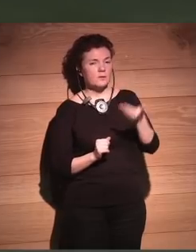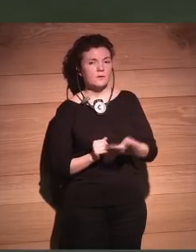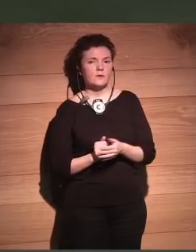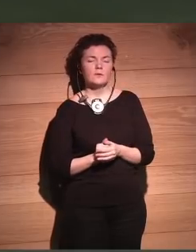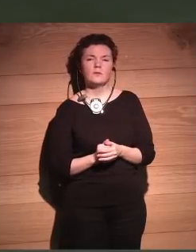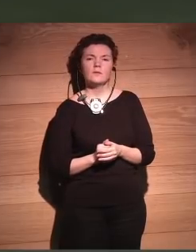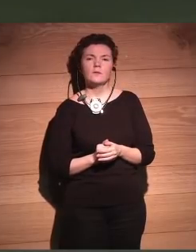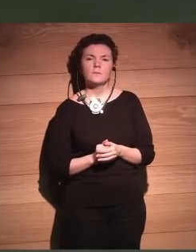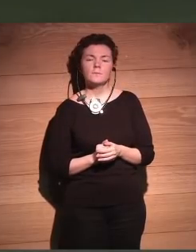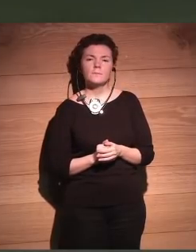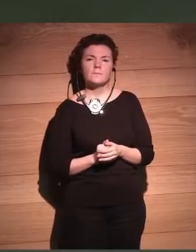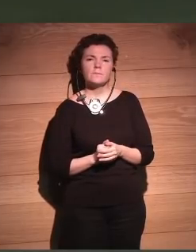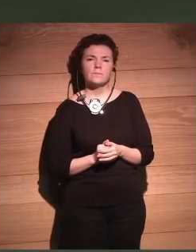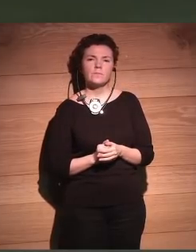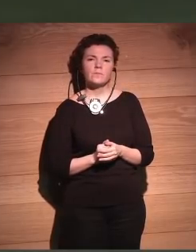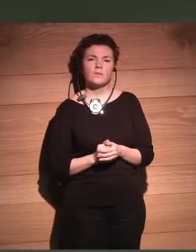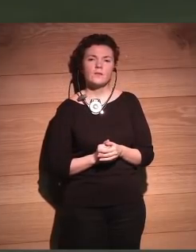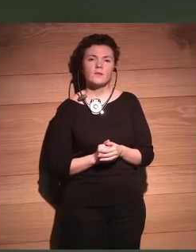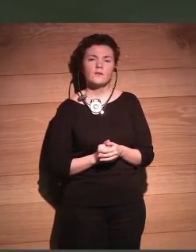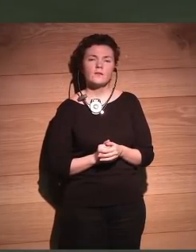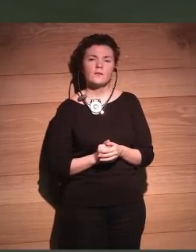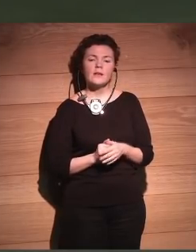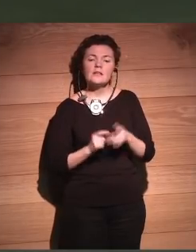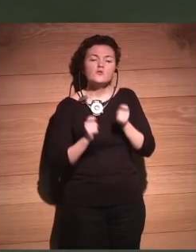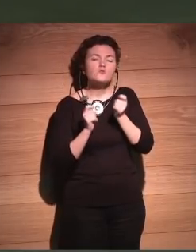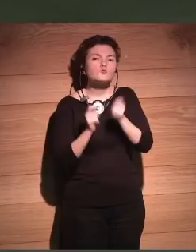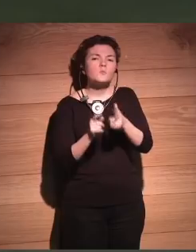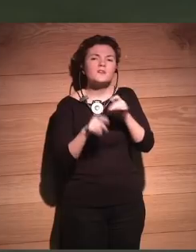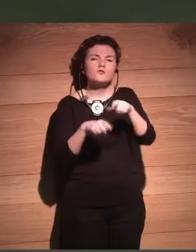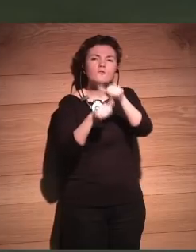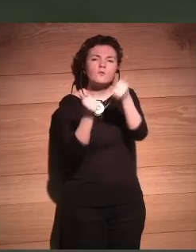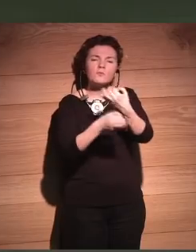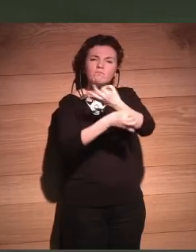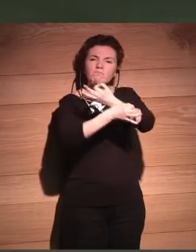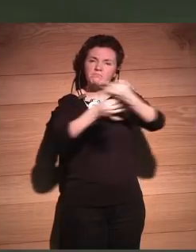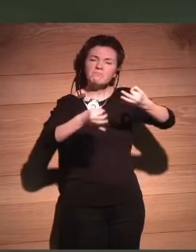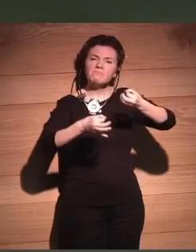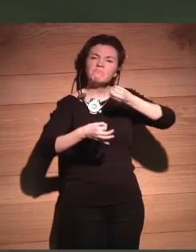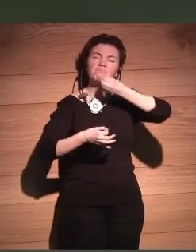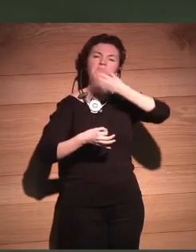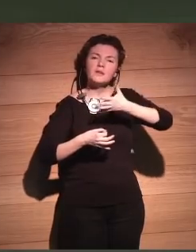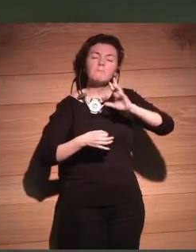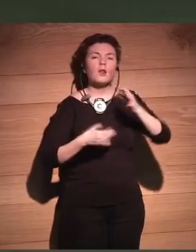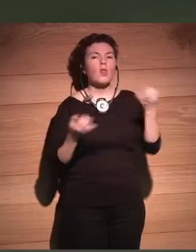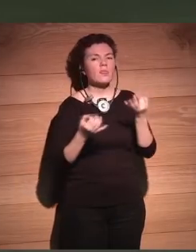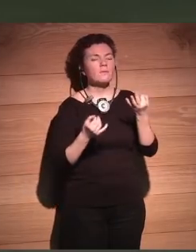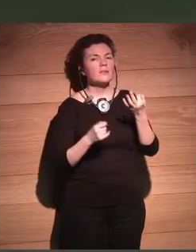decir, el suministro se efectúa de forma muy eficaz. Pero también